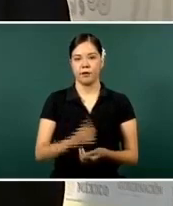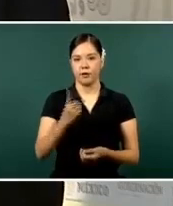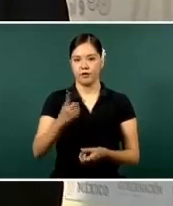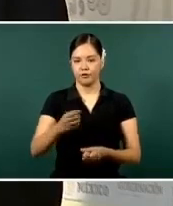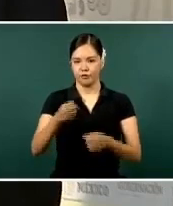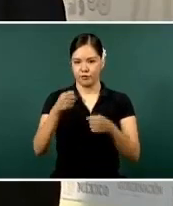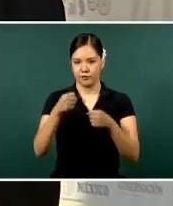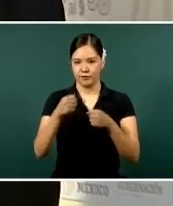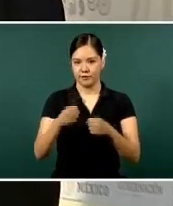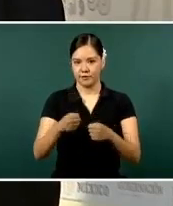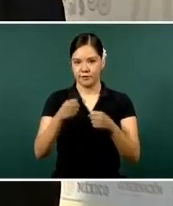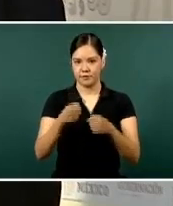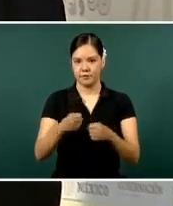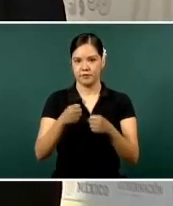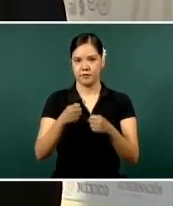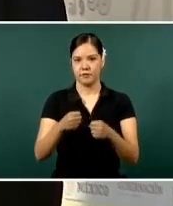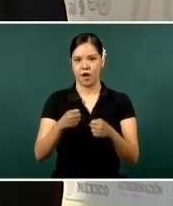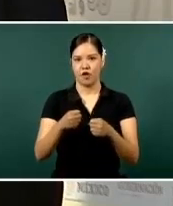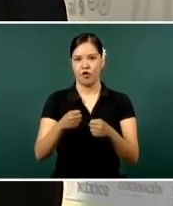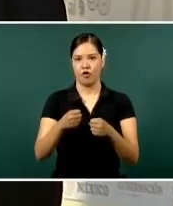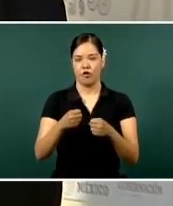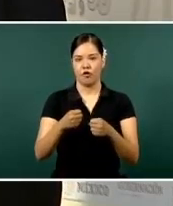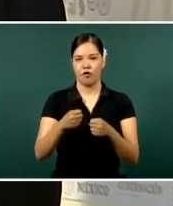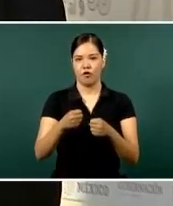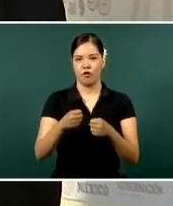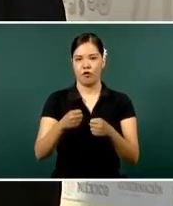ta cop indígena,